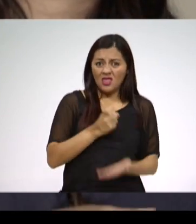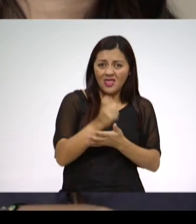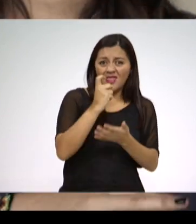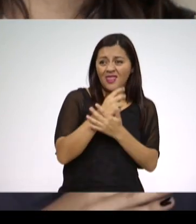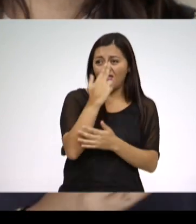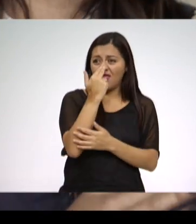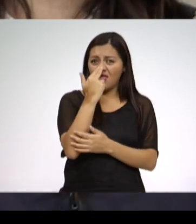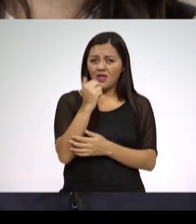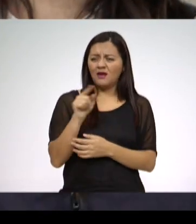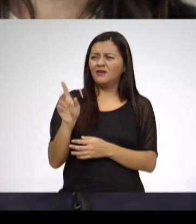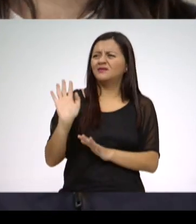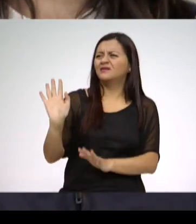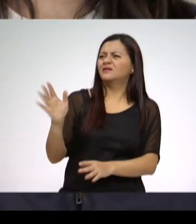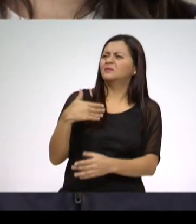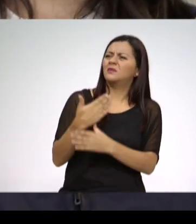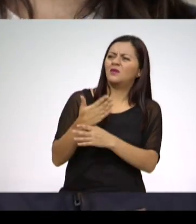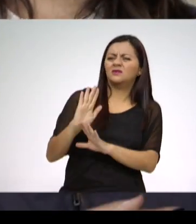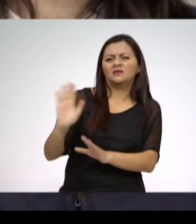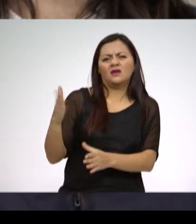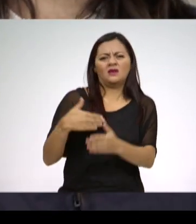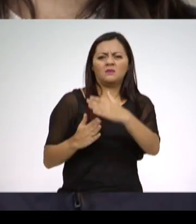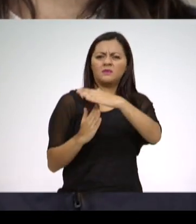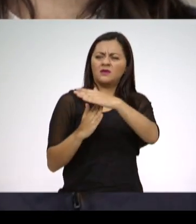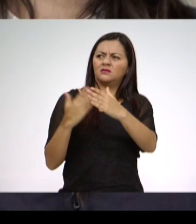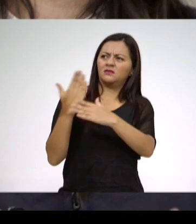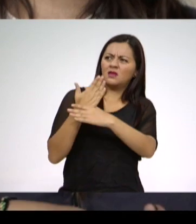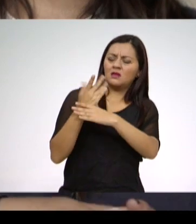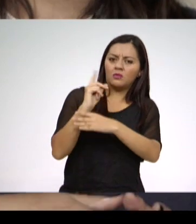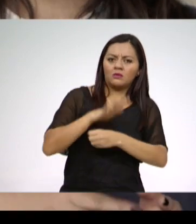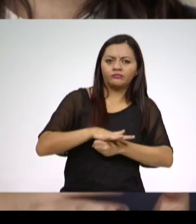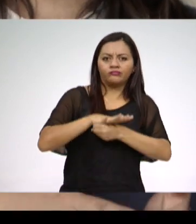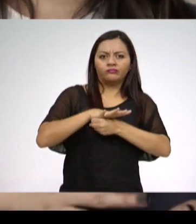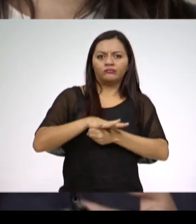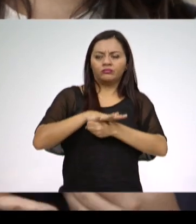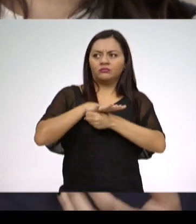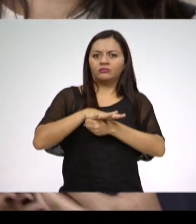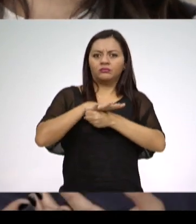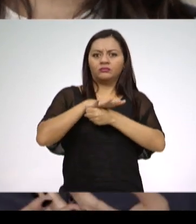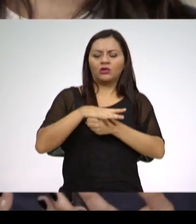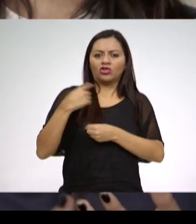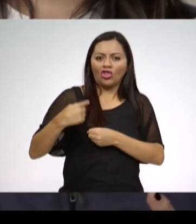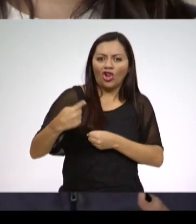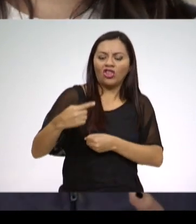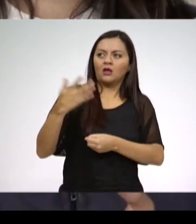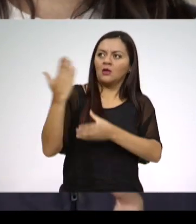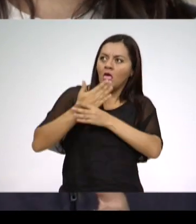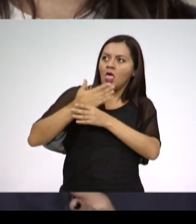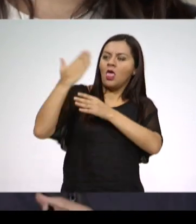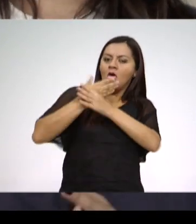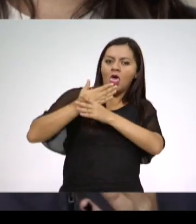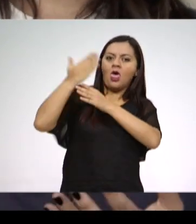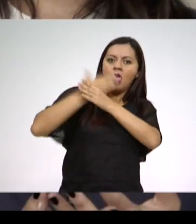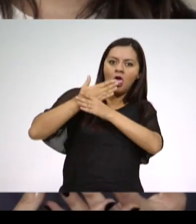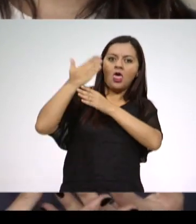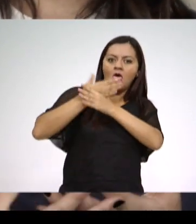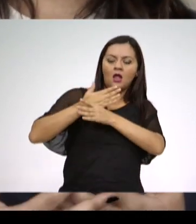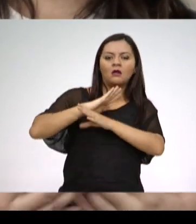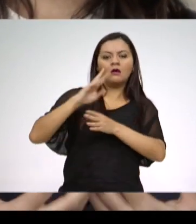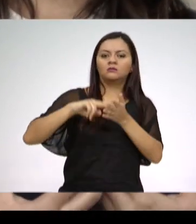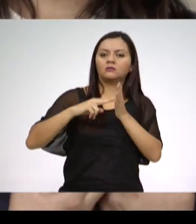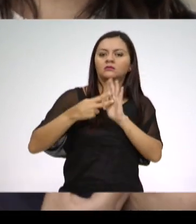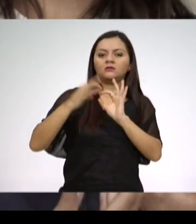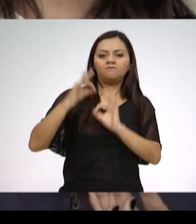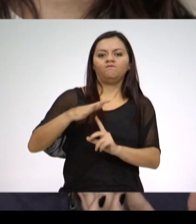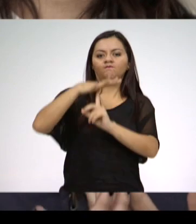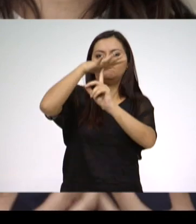ya no se sienta a gusto con eso. O sea, cuando ya comienza a hacerse algo de todos los días y que, o sea, la persona ya